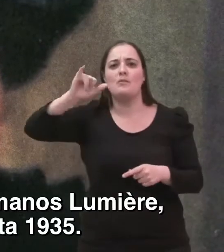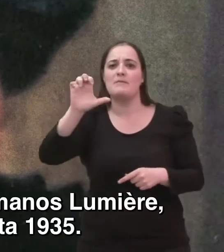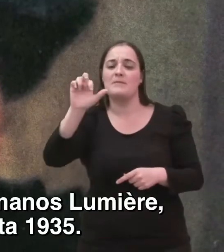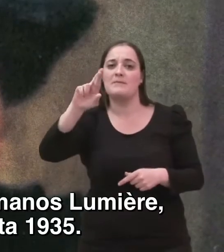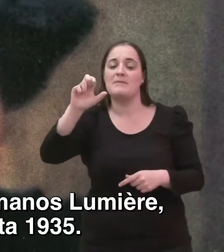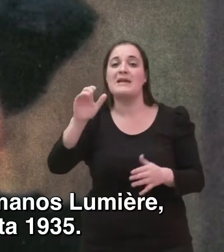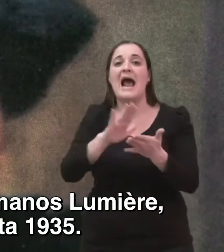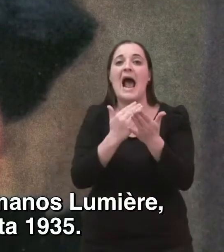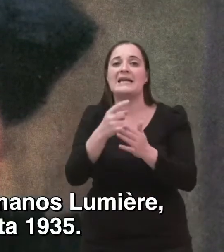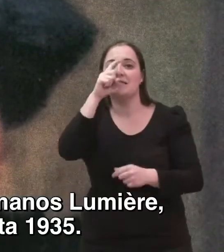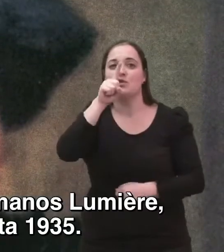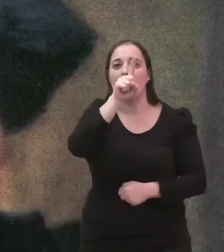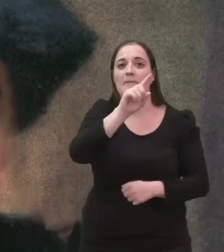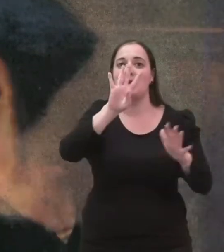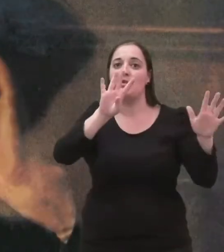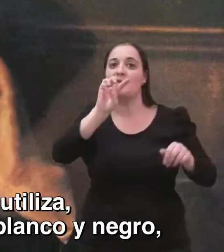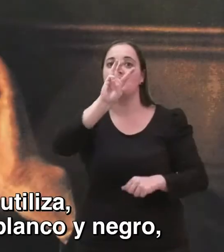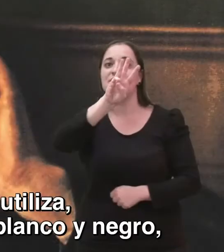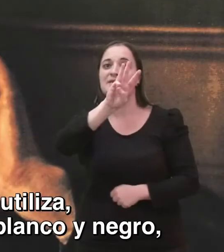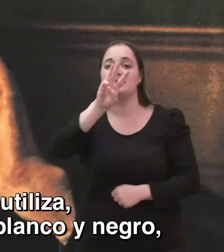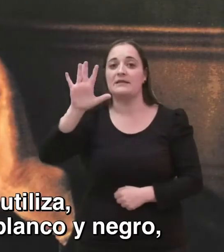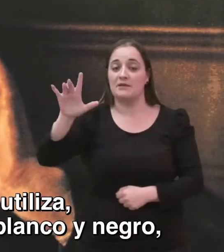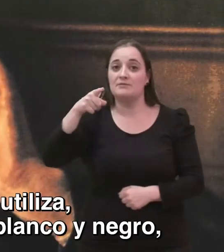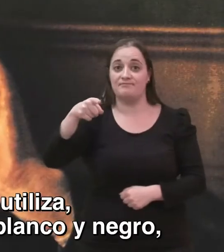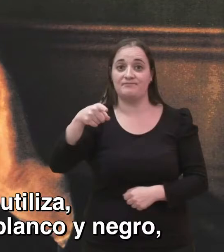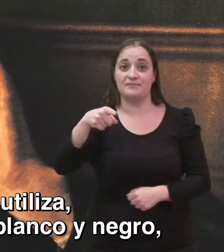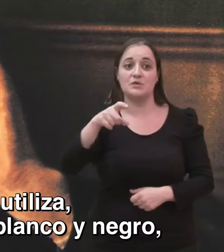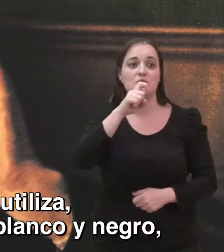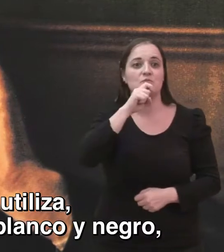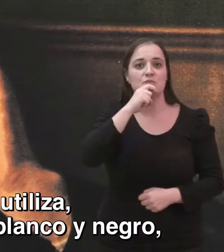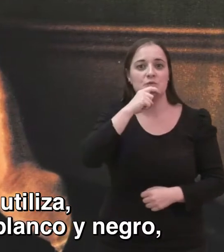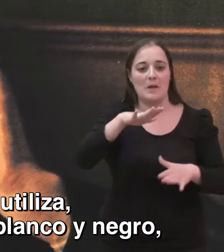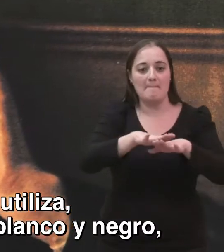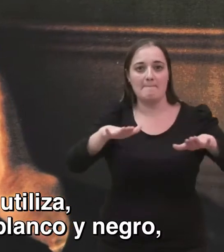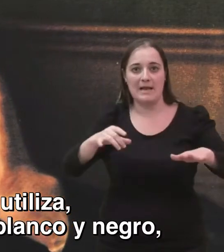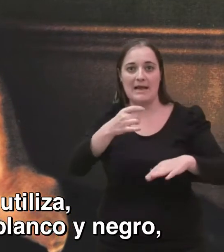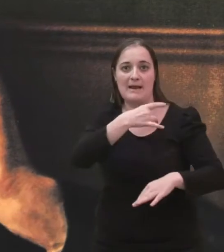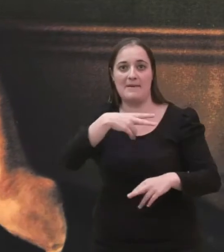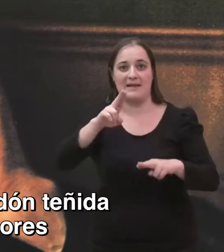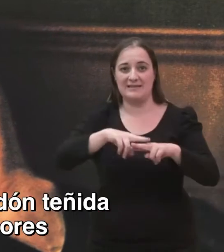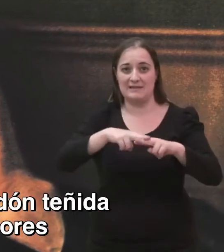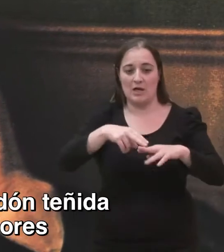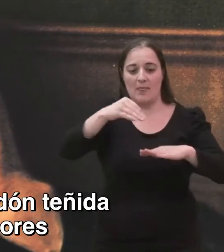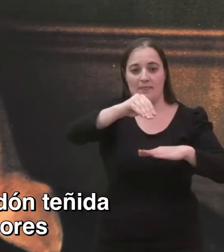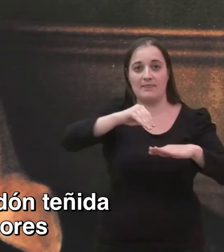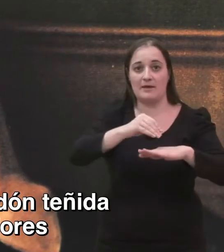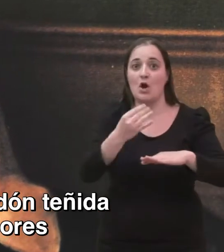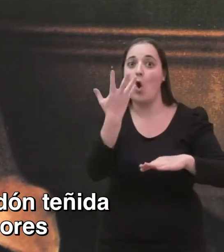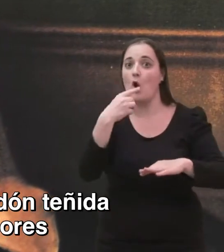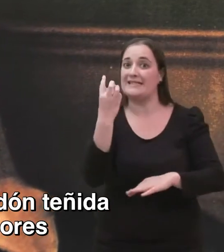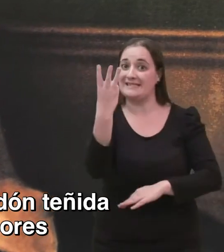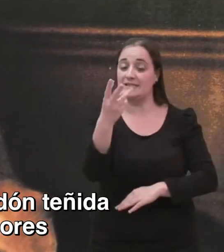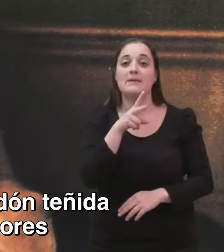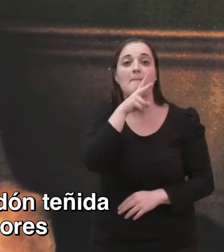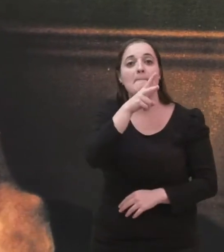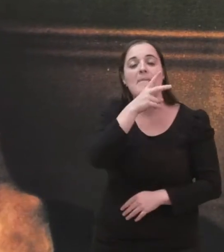hasta 1935. El autocromo utiliza, sobre una placa para blanco y negro, una capa de almidón teñida con